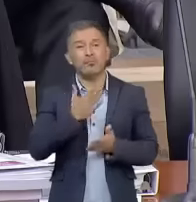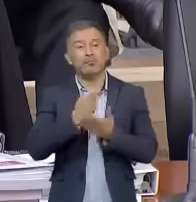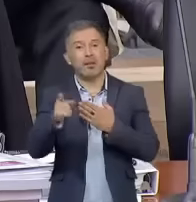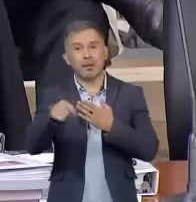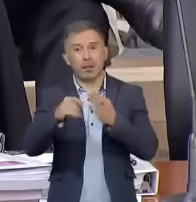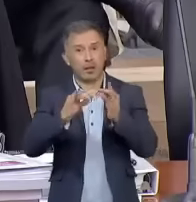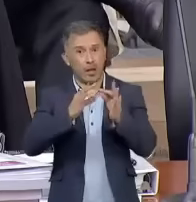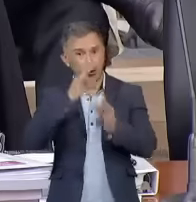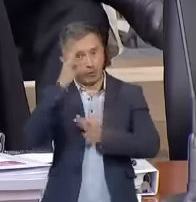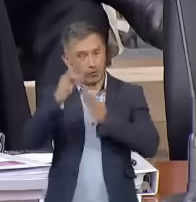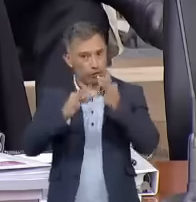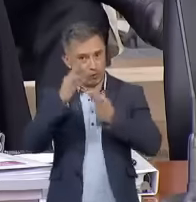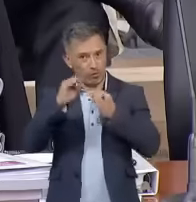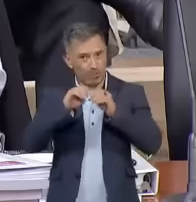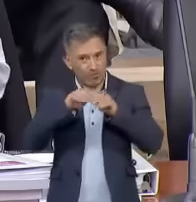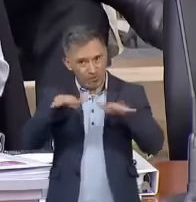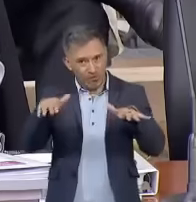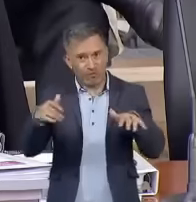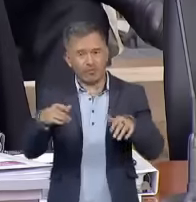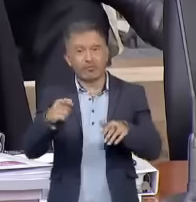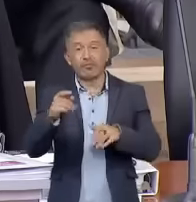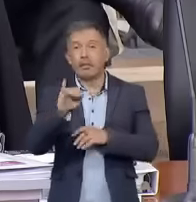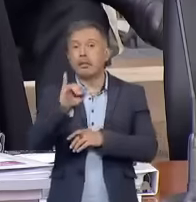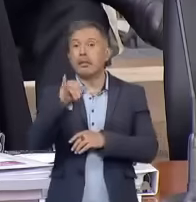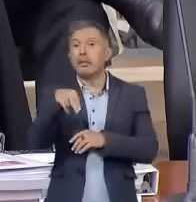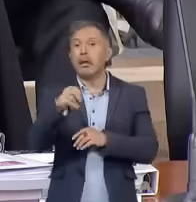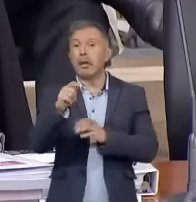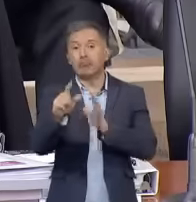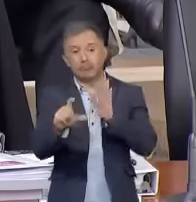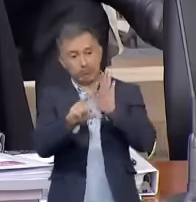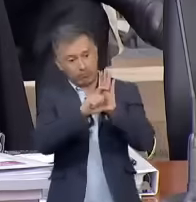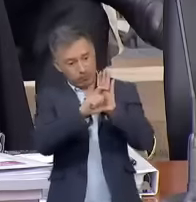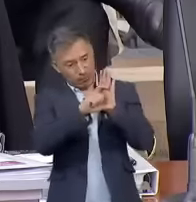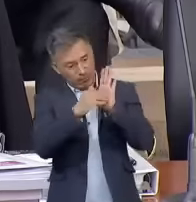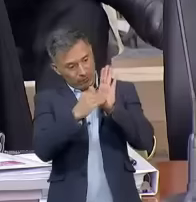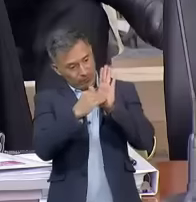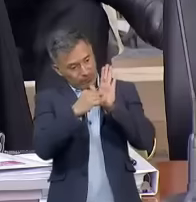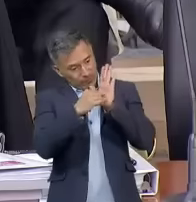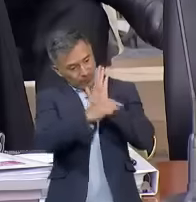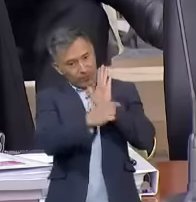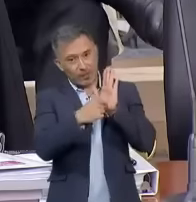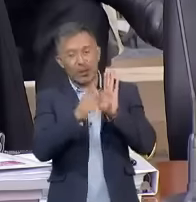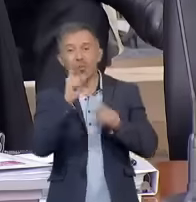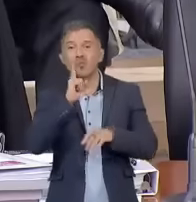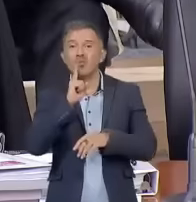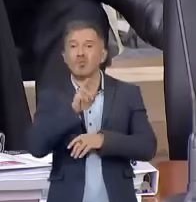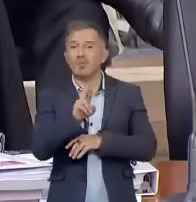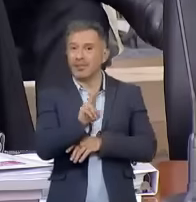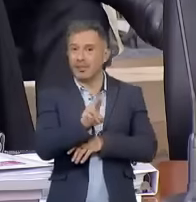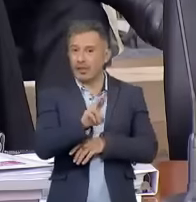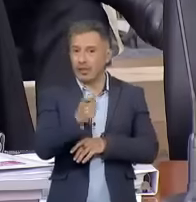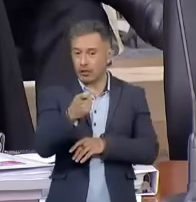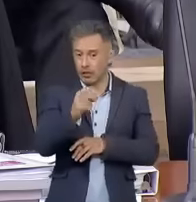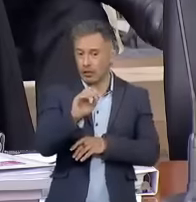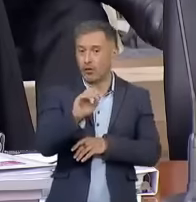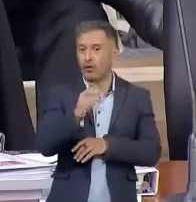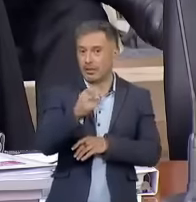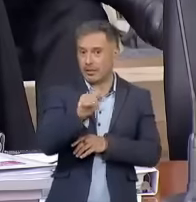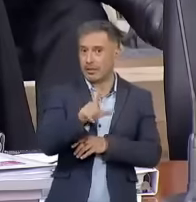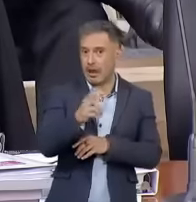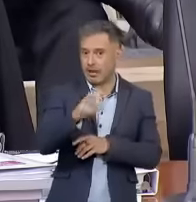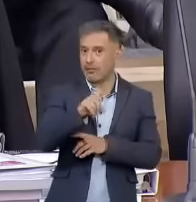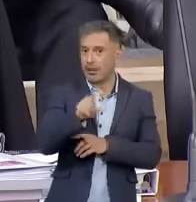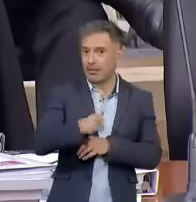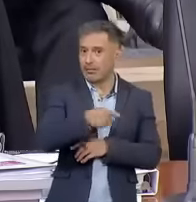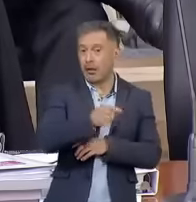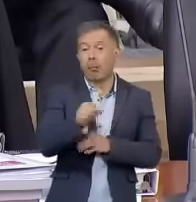anuncios usando el emblema del INE queu y que a los representantes de la